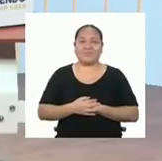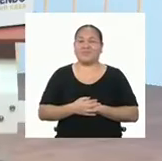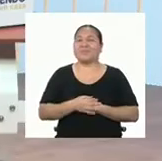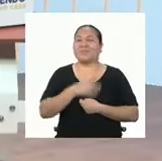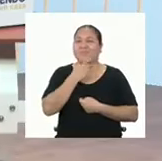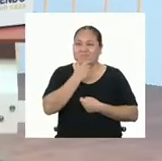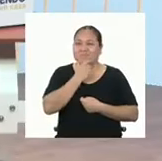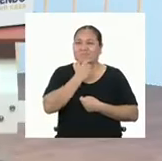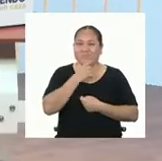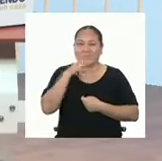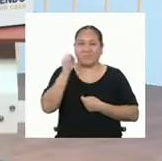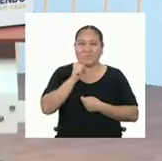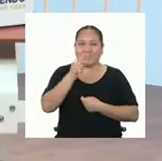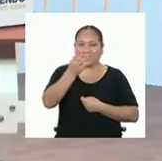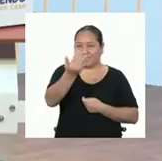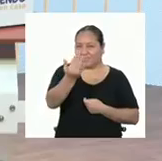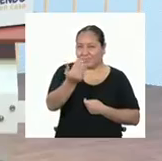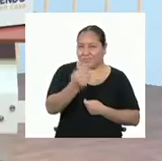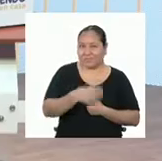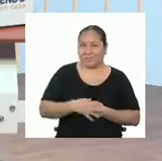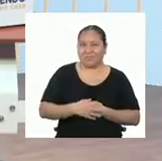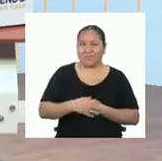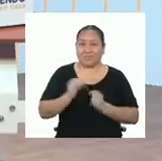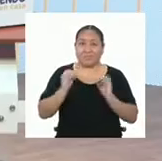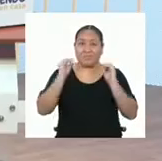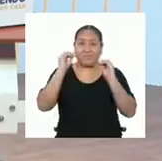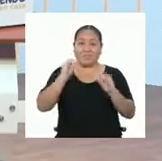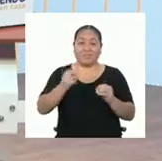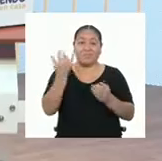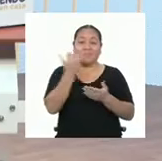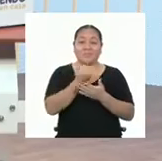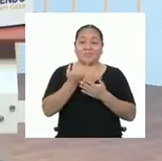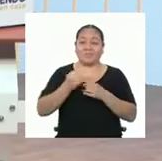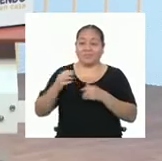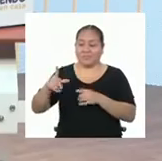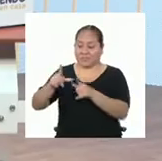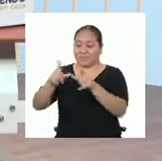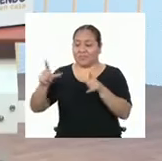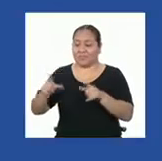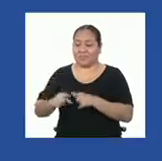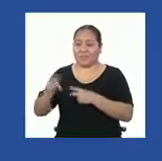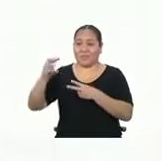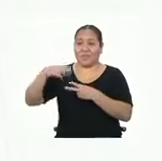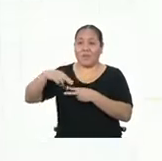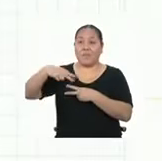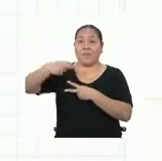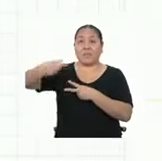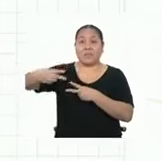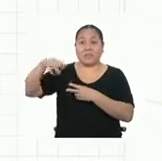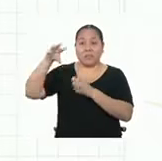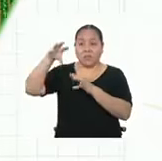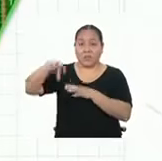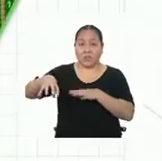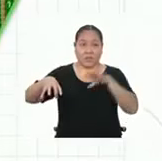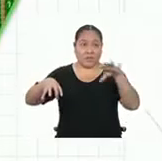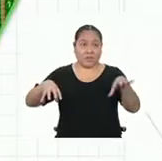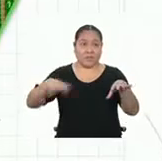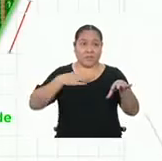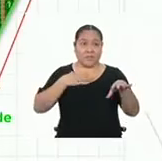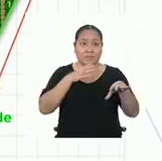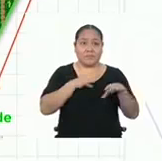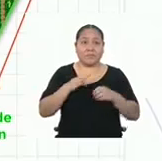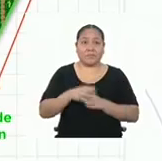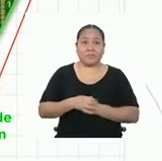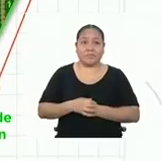¡Ajá! A ver, voy a poner el dibujo del terreno de Manuel aquí y mi terreno acá Y me quedaría algo así